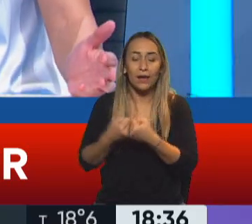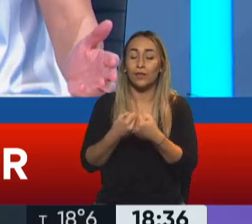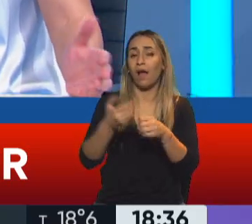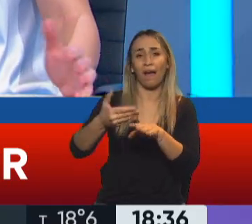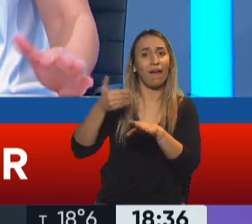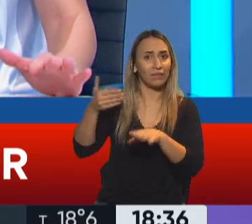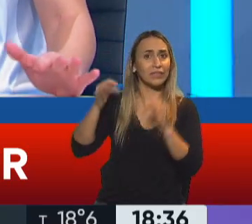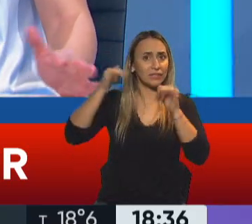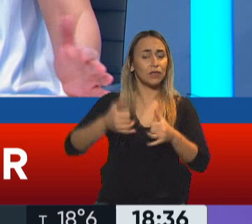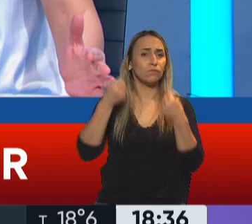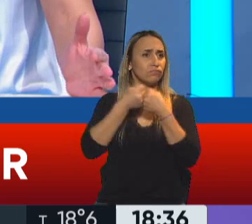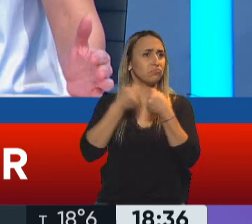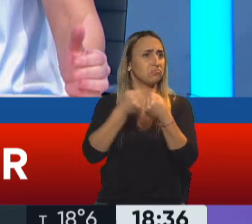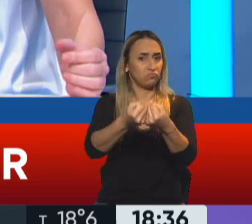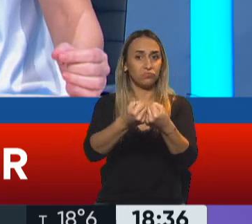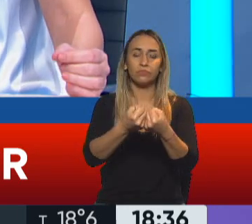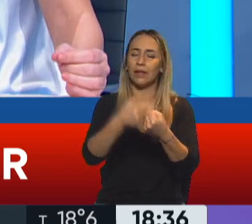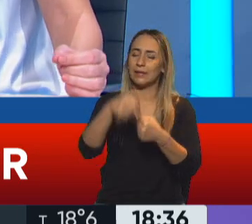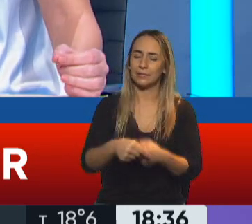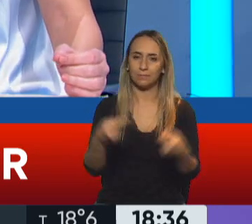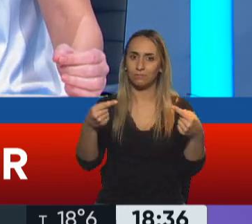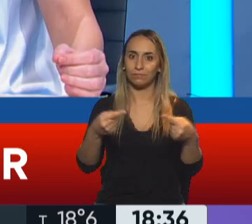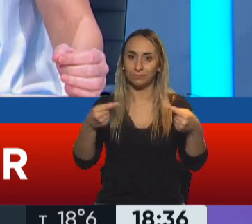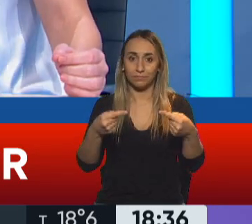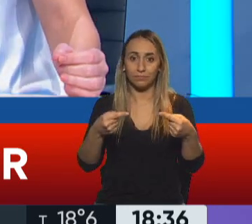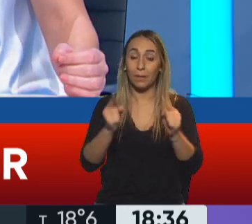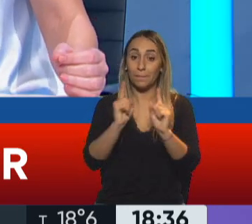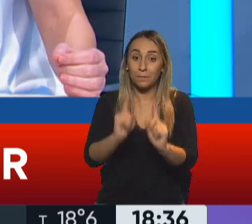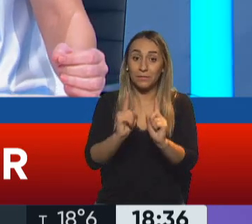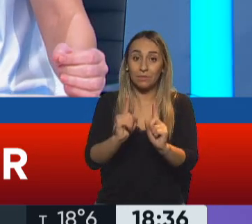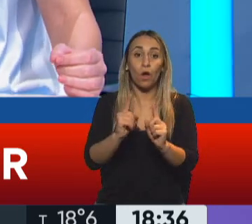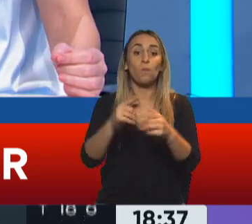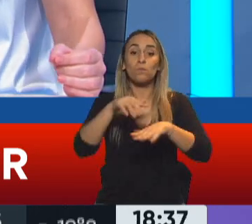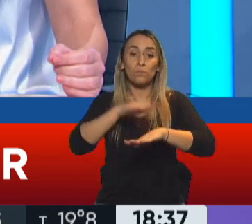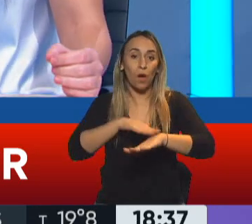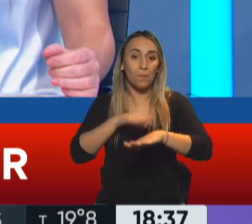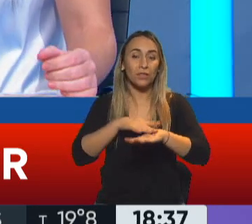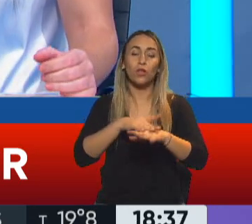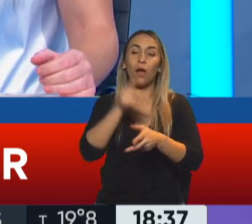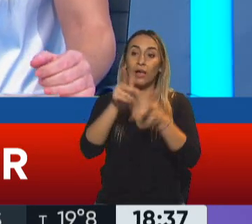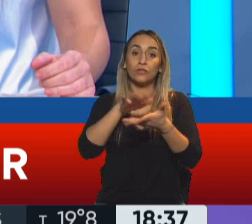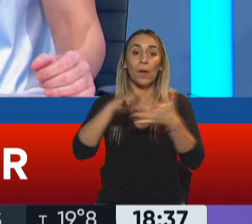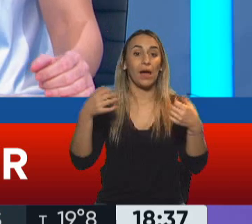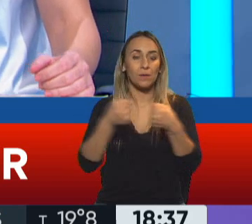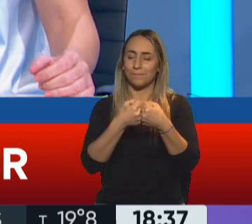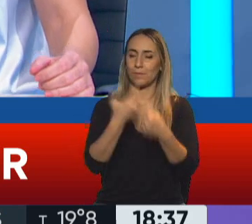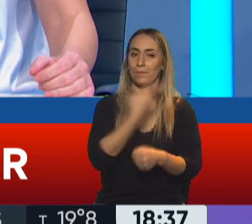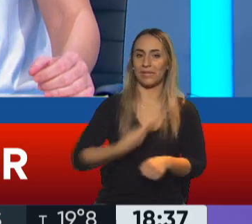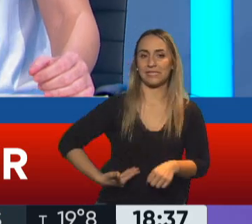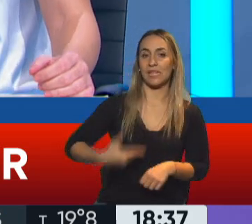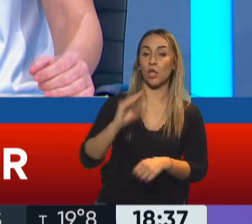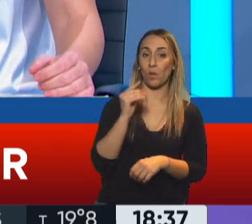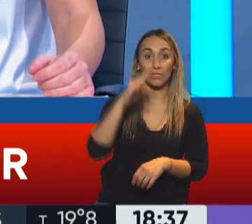otros momentos, y en esto es de manera bien clara hasta el hecho mismo del consenso. Digo, es algo que el presidente brasileño Jair